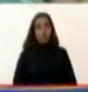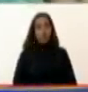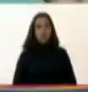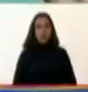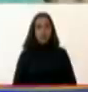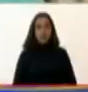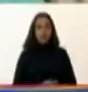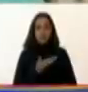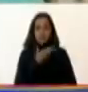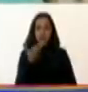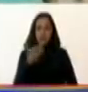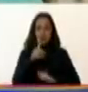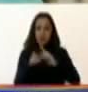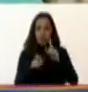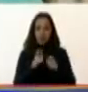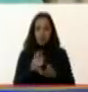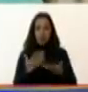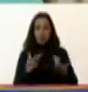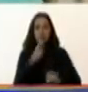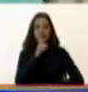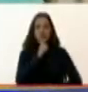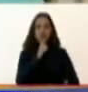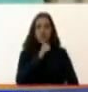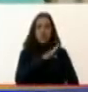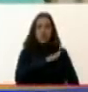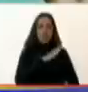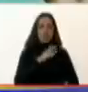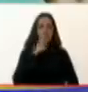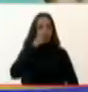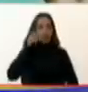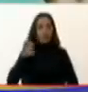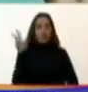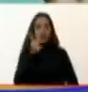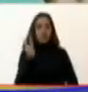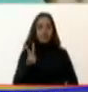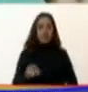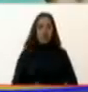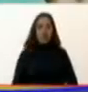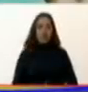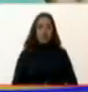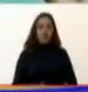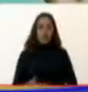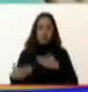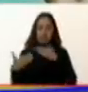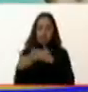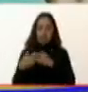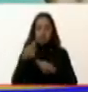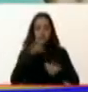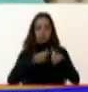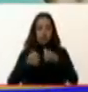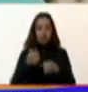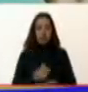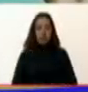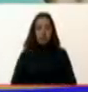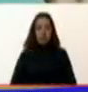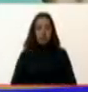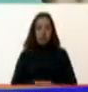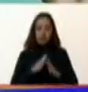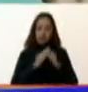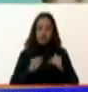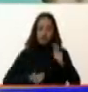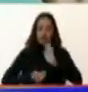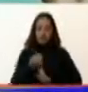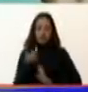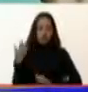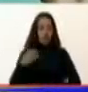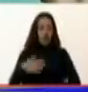se preguntan en medio de las dificultades que vive el pueblo de Venezuela por la guerra económica, la inflación inducida,